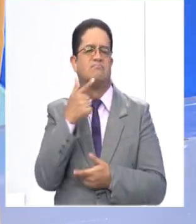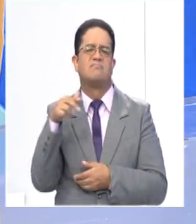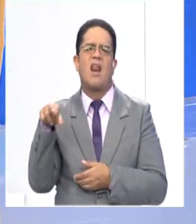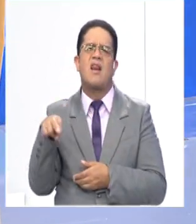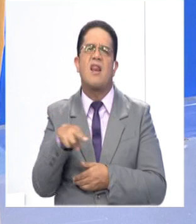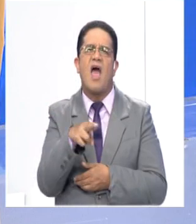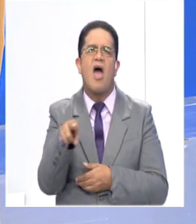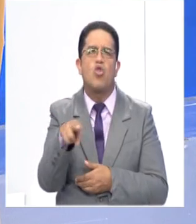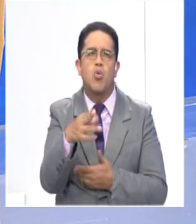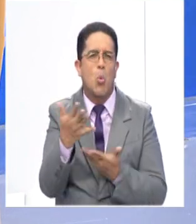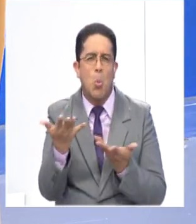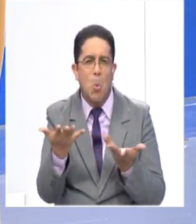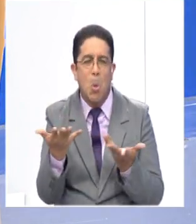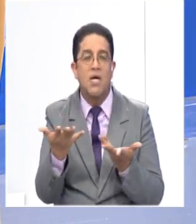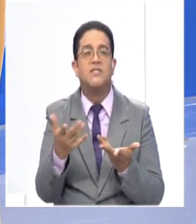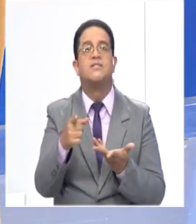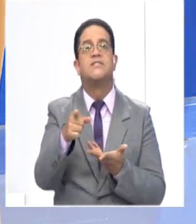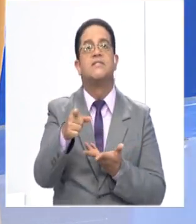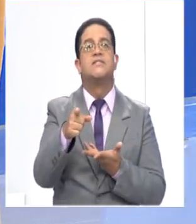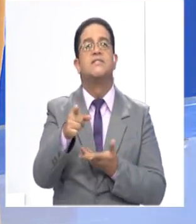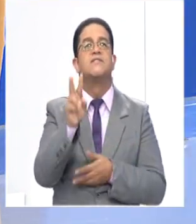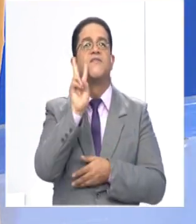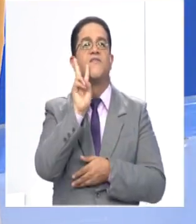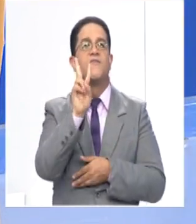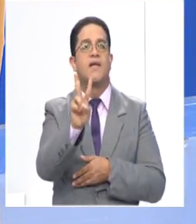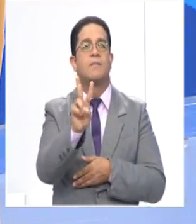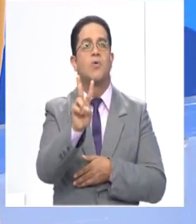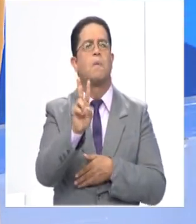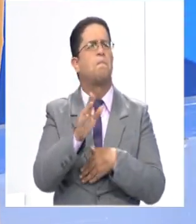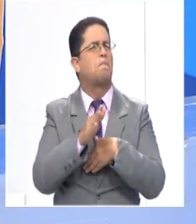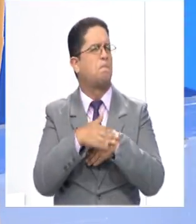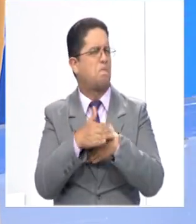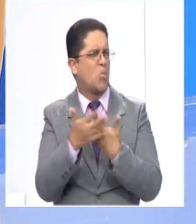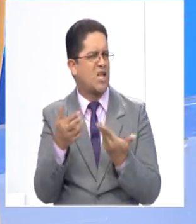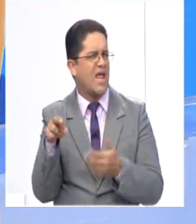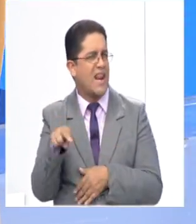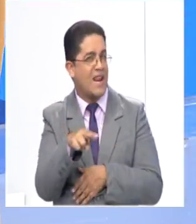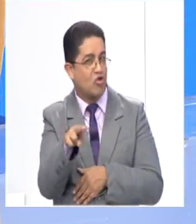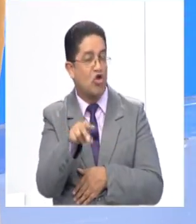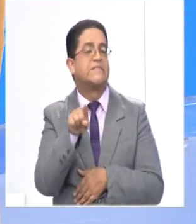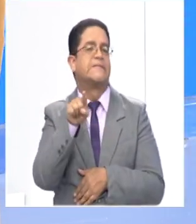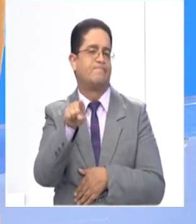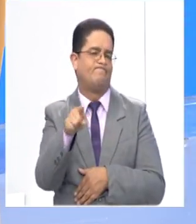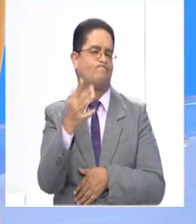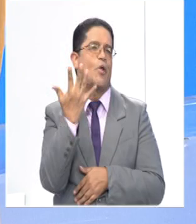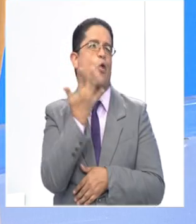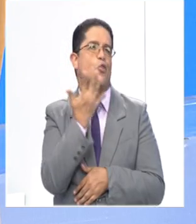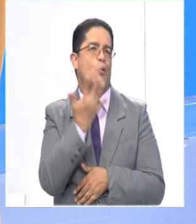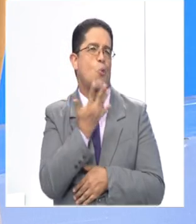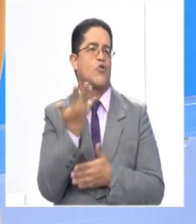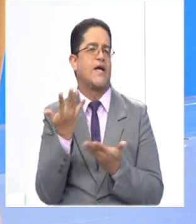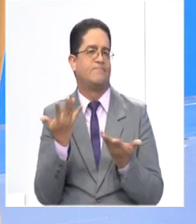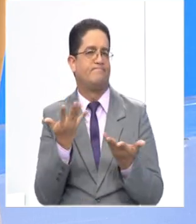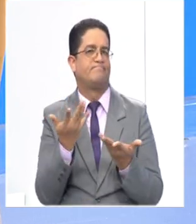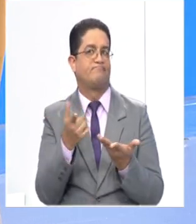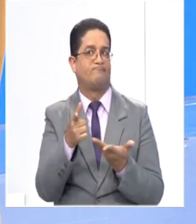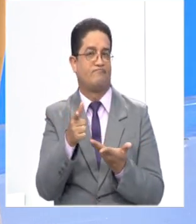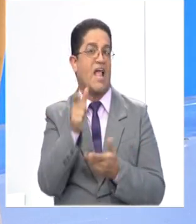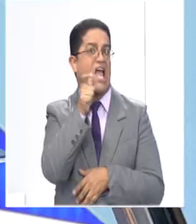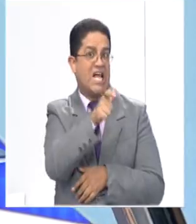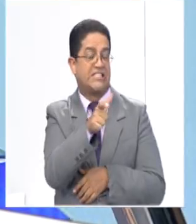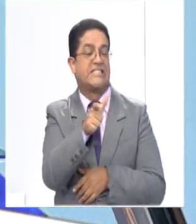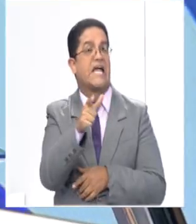que es la imagen principal cuando empezamos la entrevista, y nos dijo, roedores. Y esa es una duda que me parece súper válida y